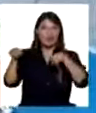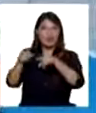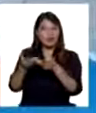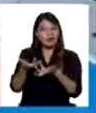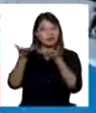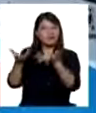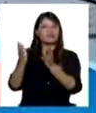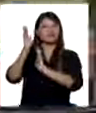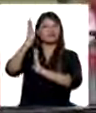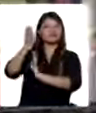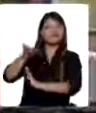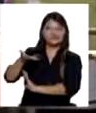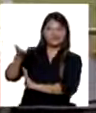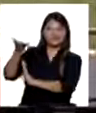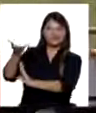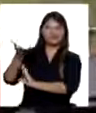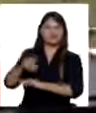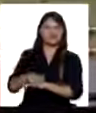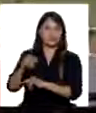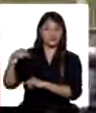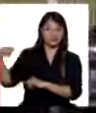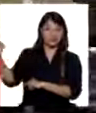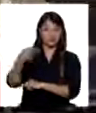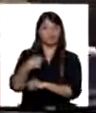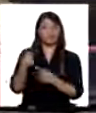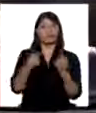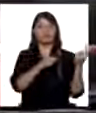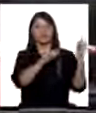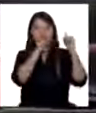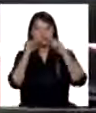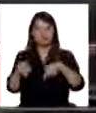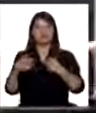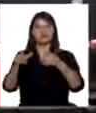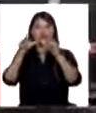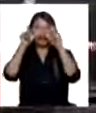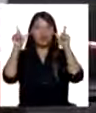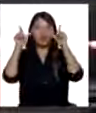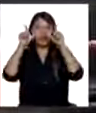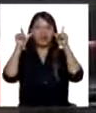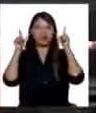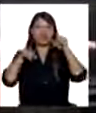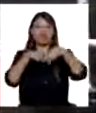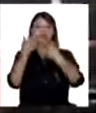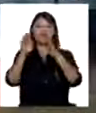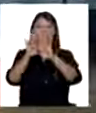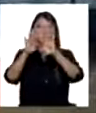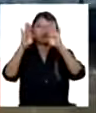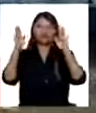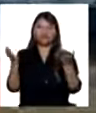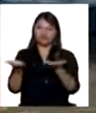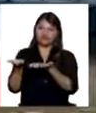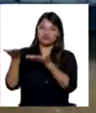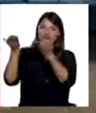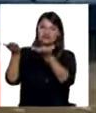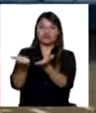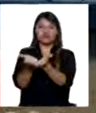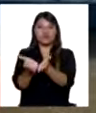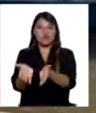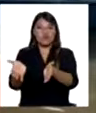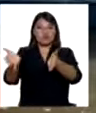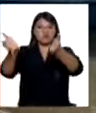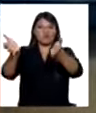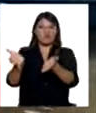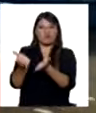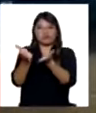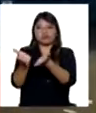estas declaraciones. La jefa de Estado llegó a la capital de la región Loreto para el bautizo de estos buques de la Armada Peruana,